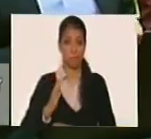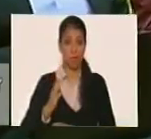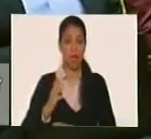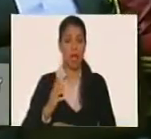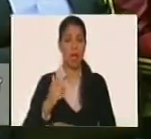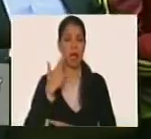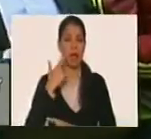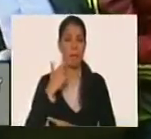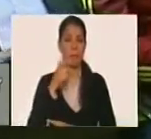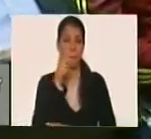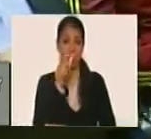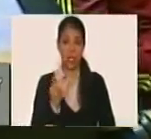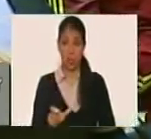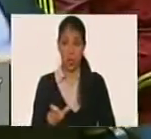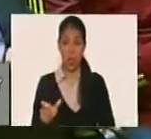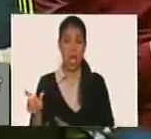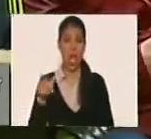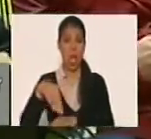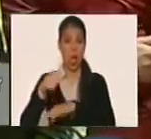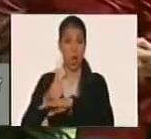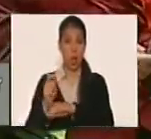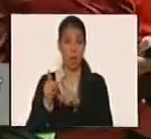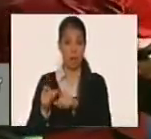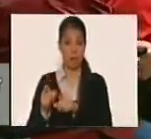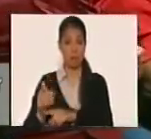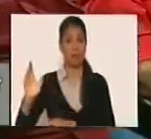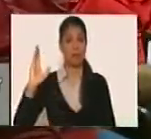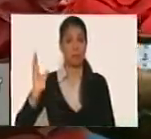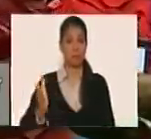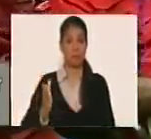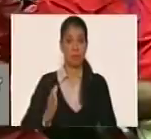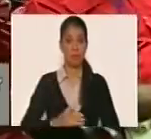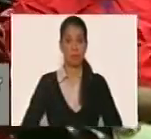establecida para el hecho punible correspondiente.